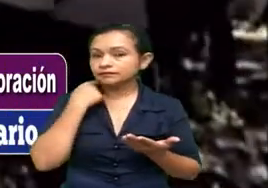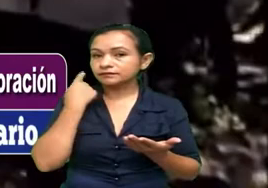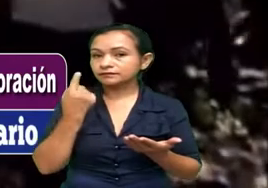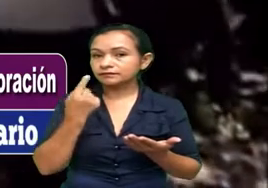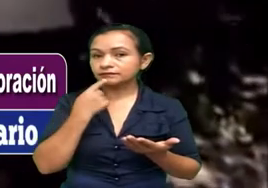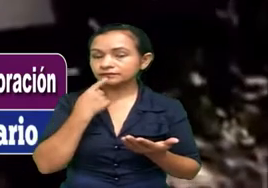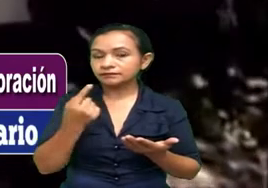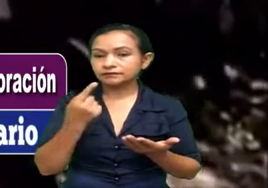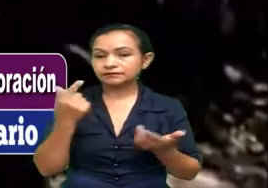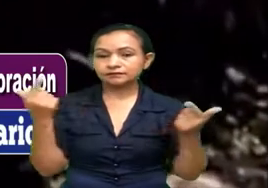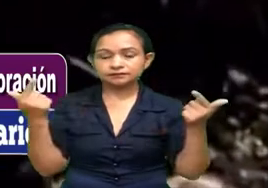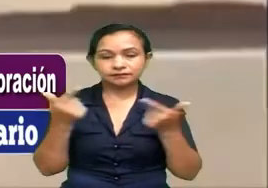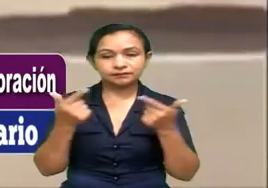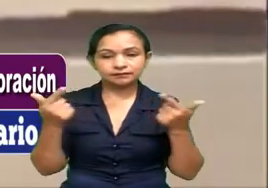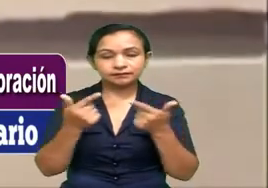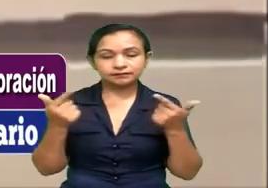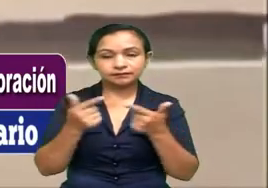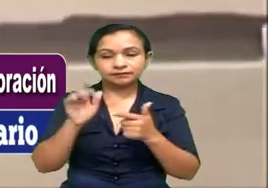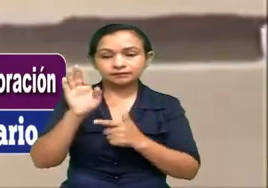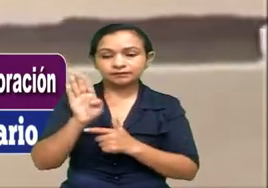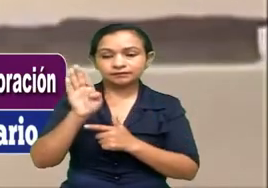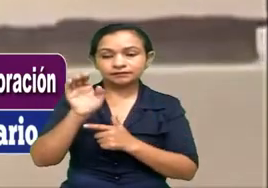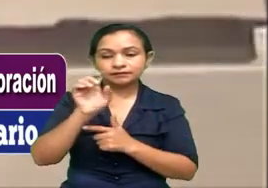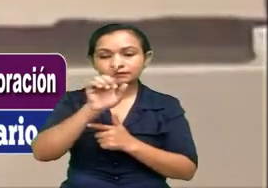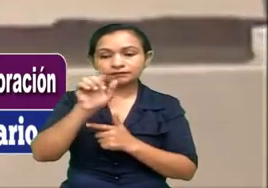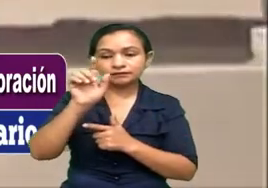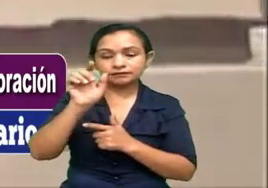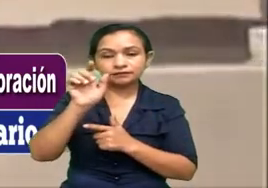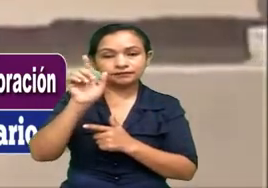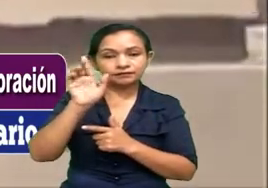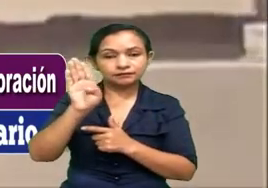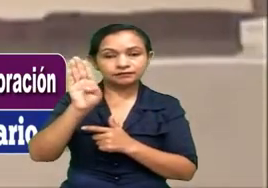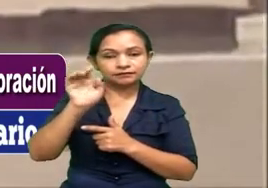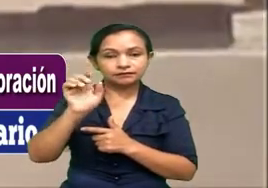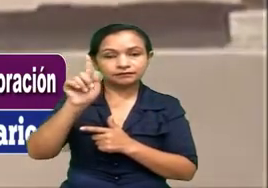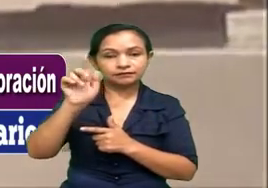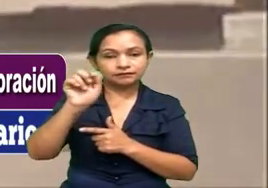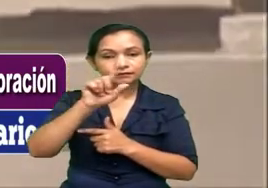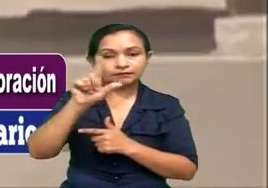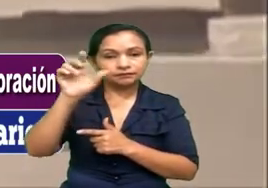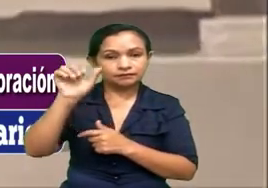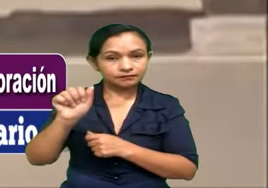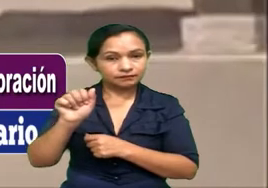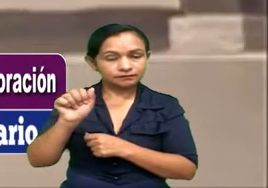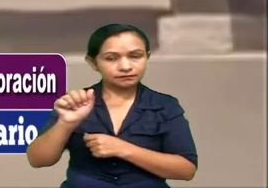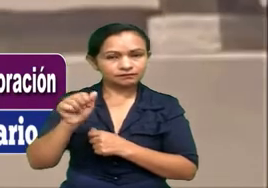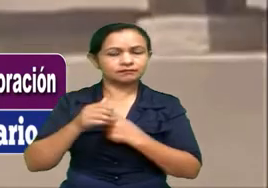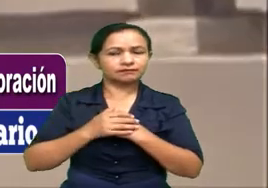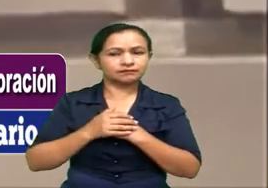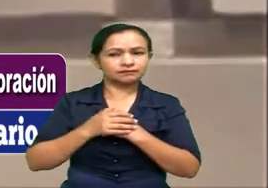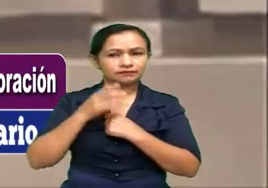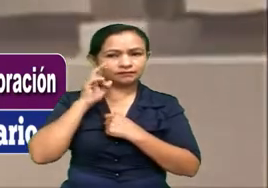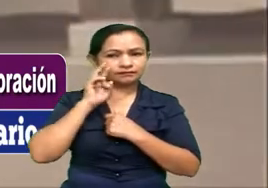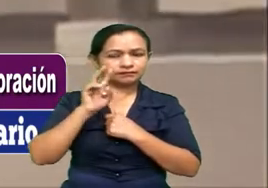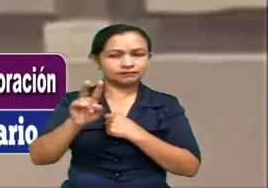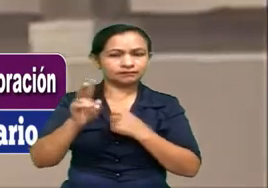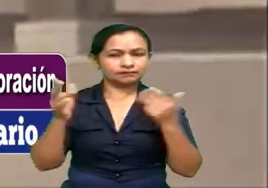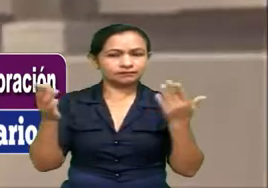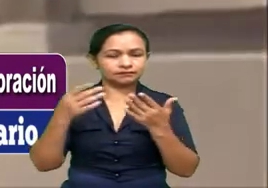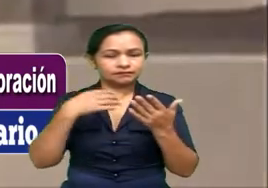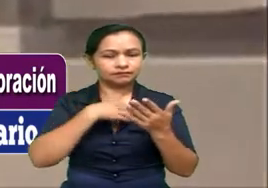decimos batalla en el sentido de que la sentimos como algo reivindicativo de